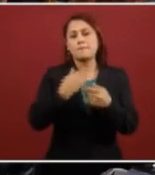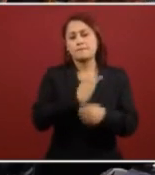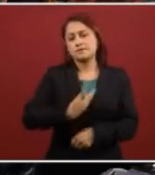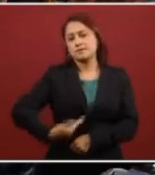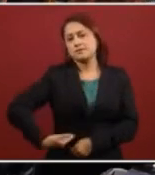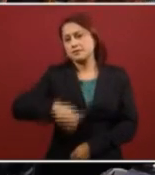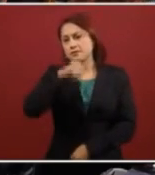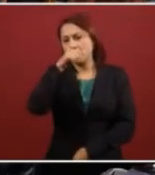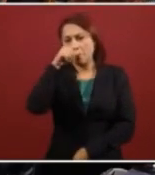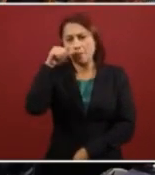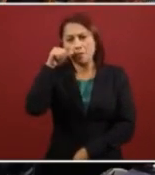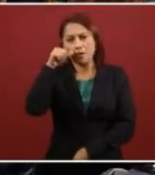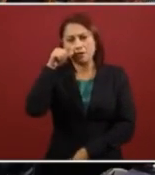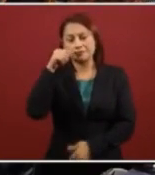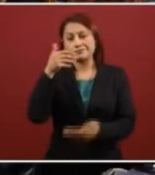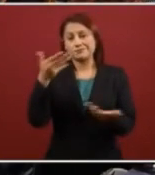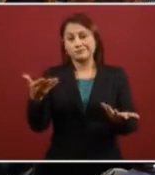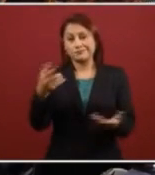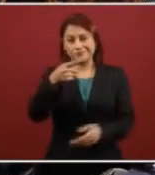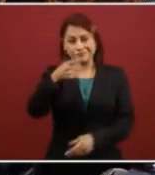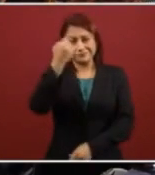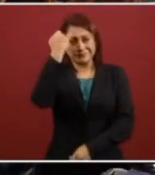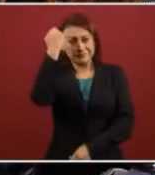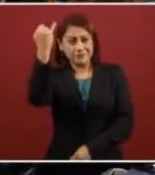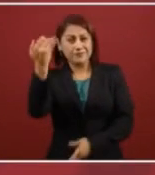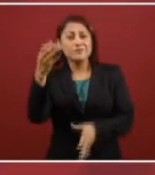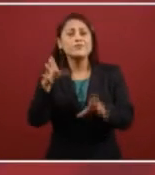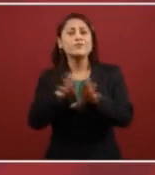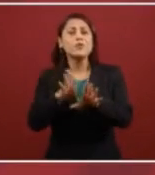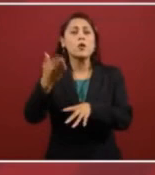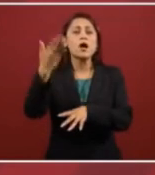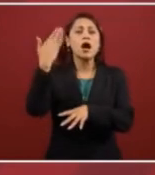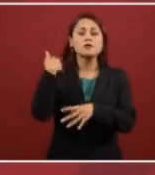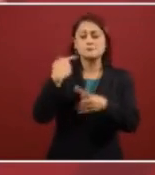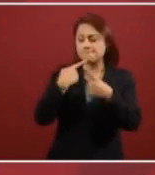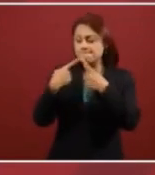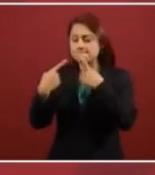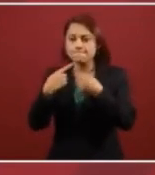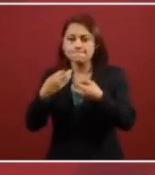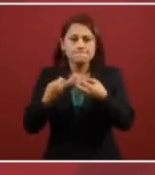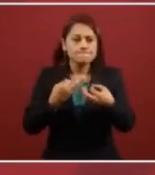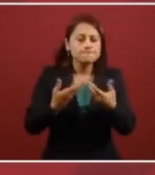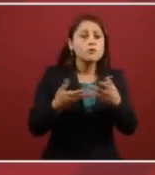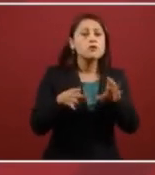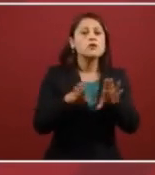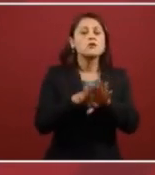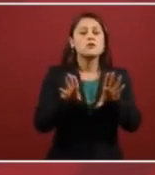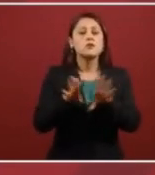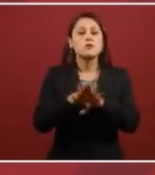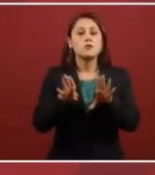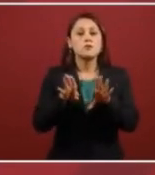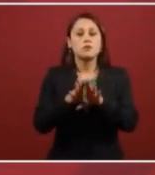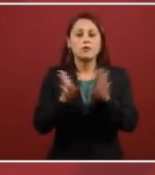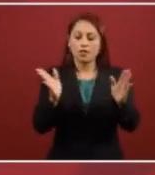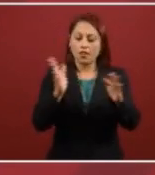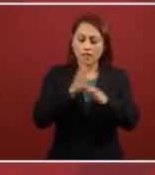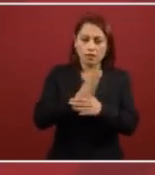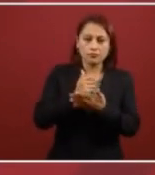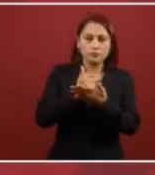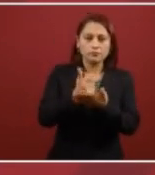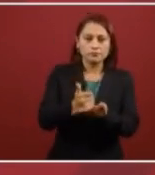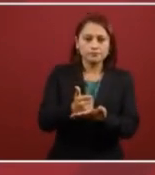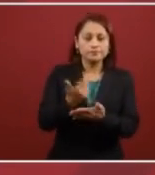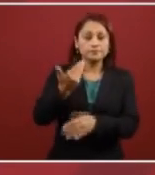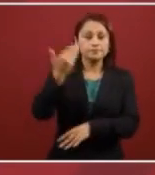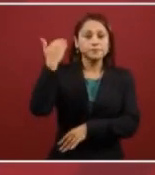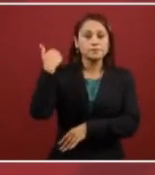¿Cómo tenía él que conciliar? He used to have to reconcile. Decía como un foro. He used to say